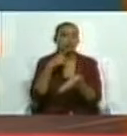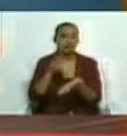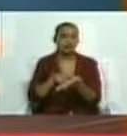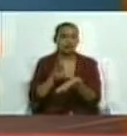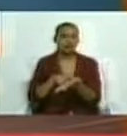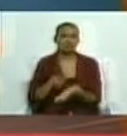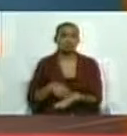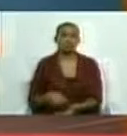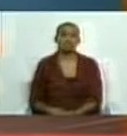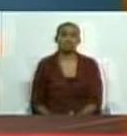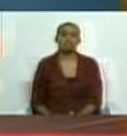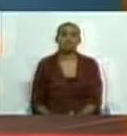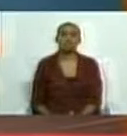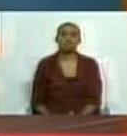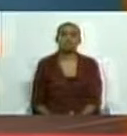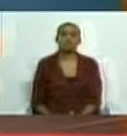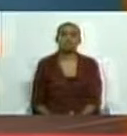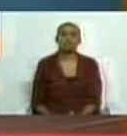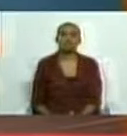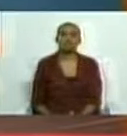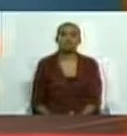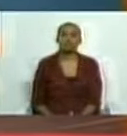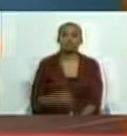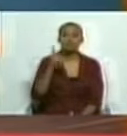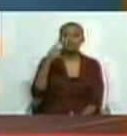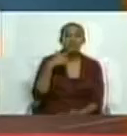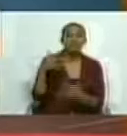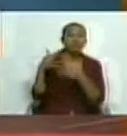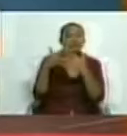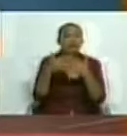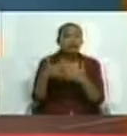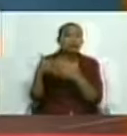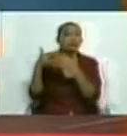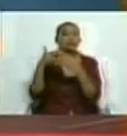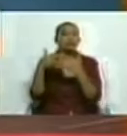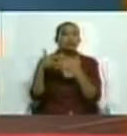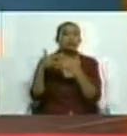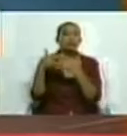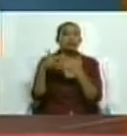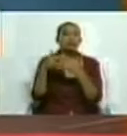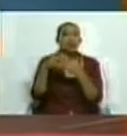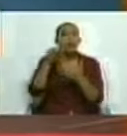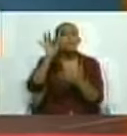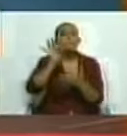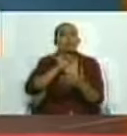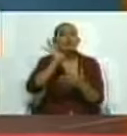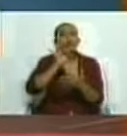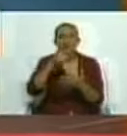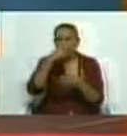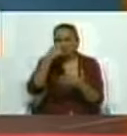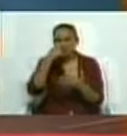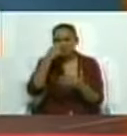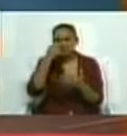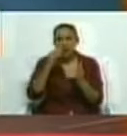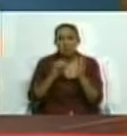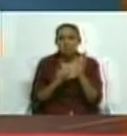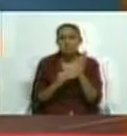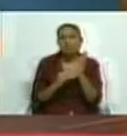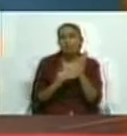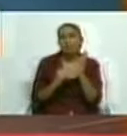que el alto consumo de estupefaciente en Estados Unidos y otros países del Norte alimenta con dinero a los grupos